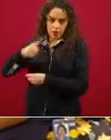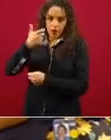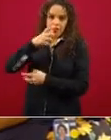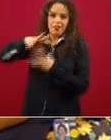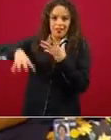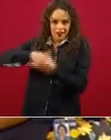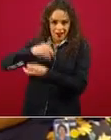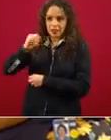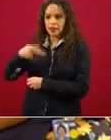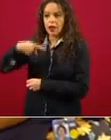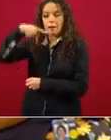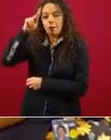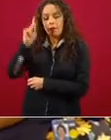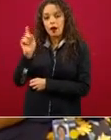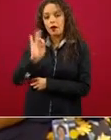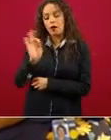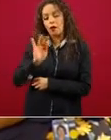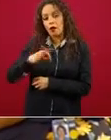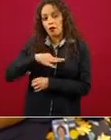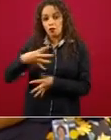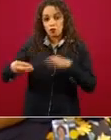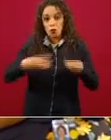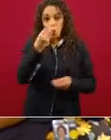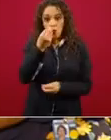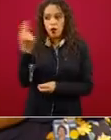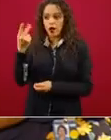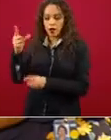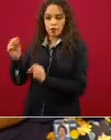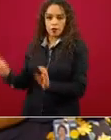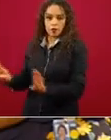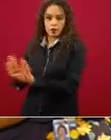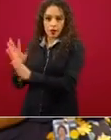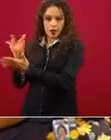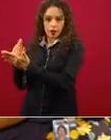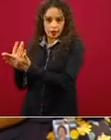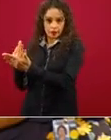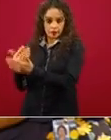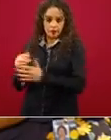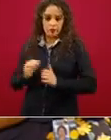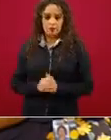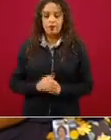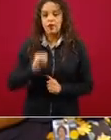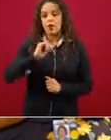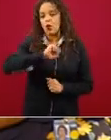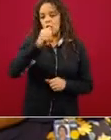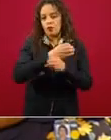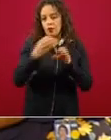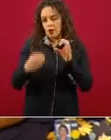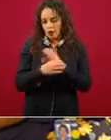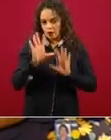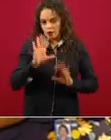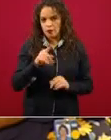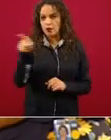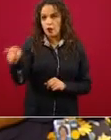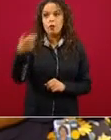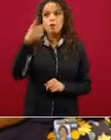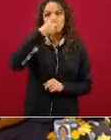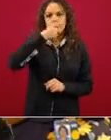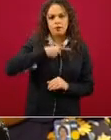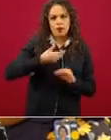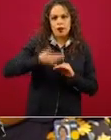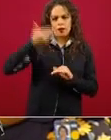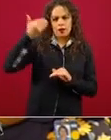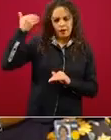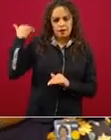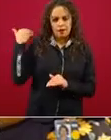detener. Y otra pregunta rapidísimo, si me lo permite. Usted mismo ha comentado y han dicho que